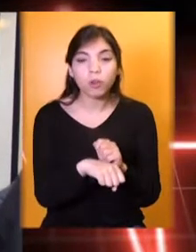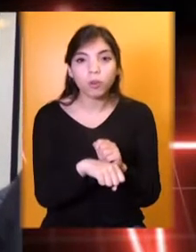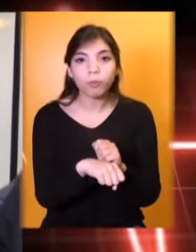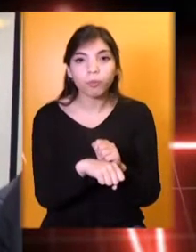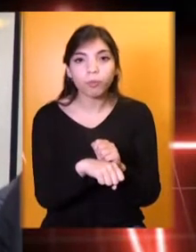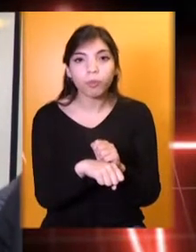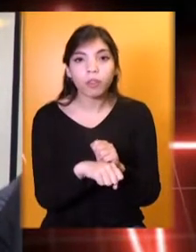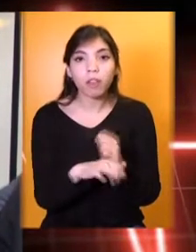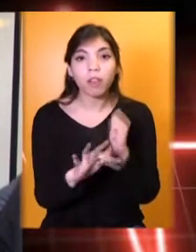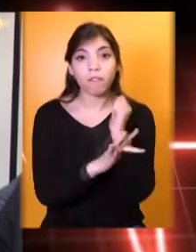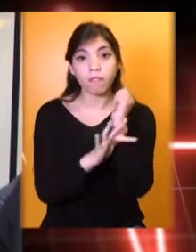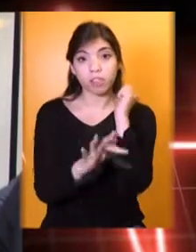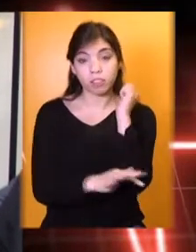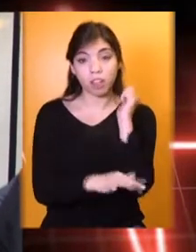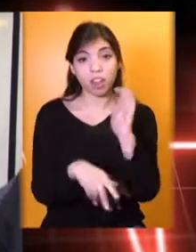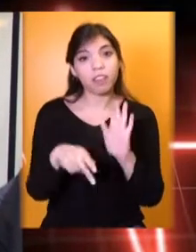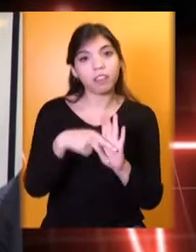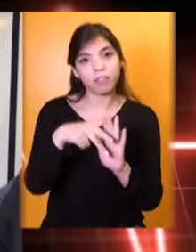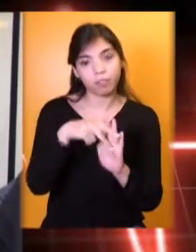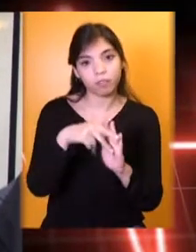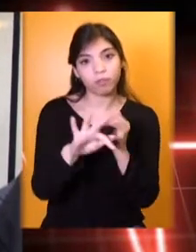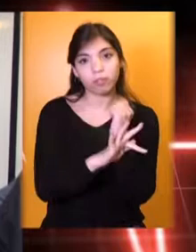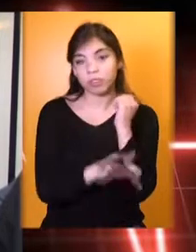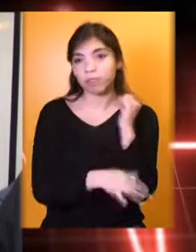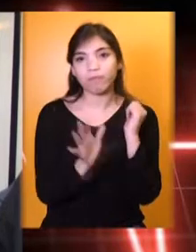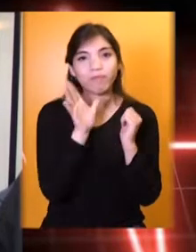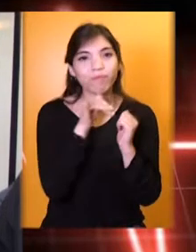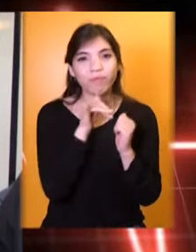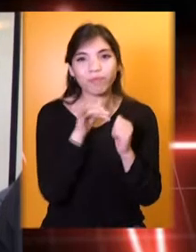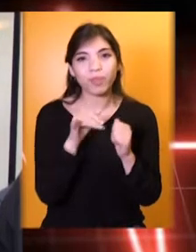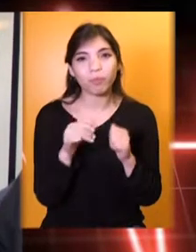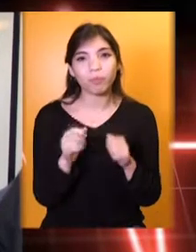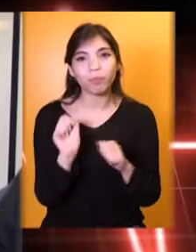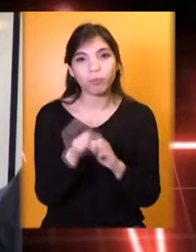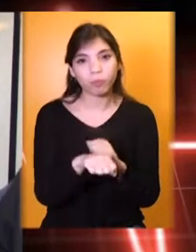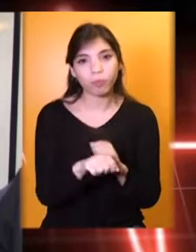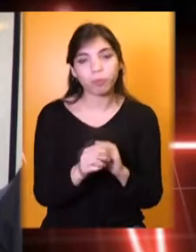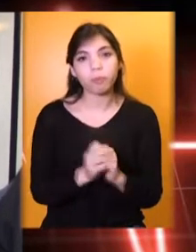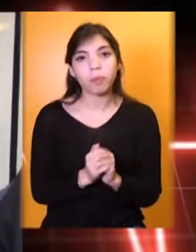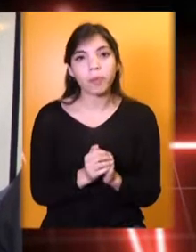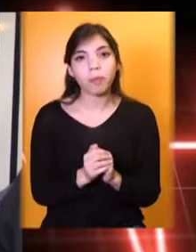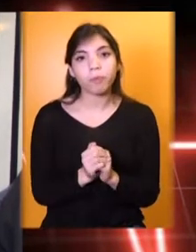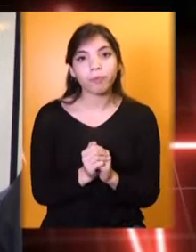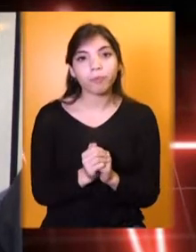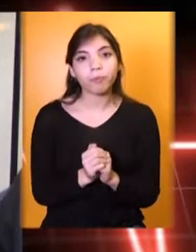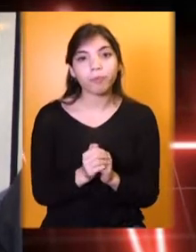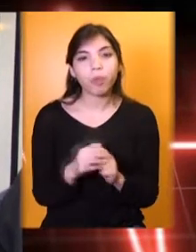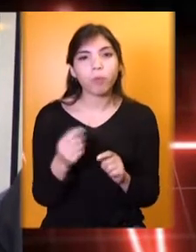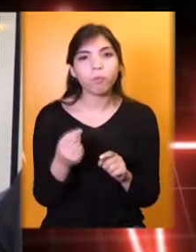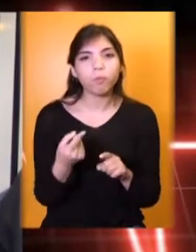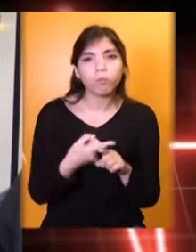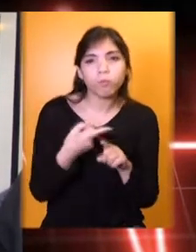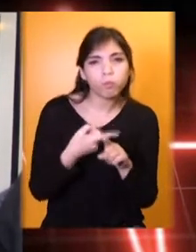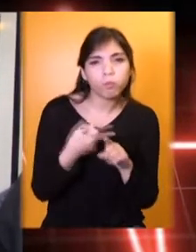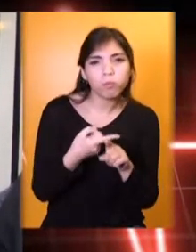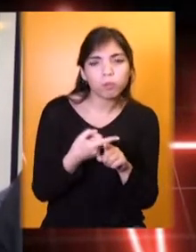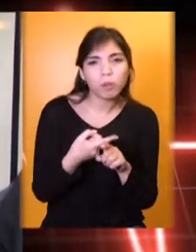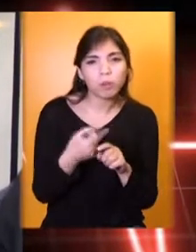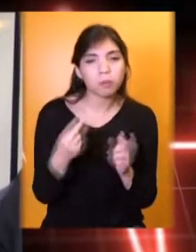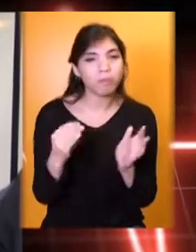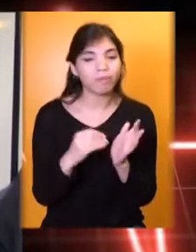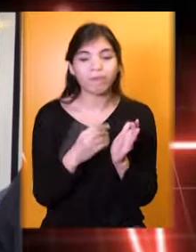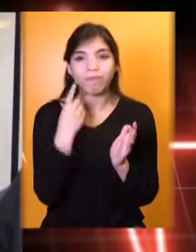Fiscalía Regional para la investigación de los delitos y principalmente aquellos que dicen relación con delitos de connotación sexual, que son prioritarios para nosotros, yo